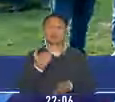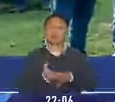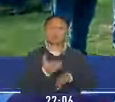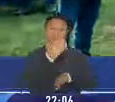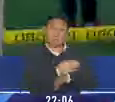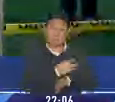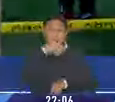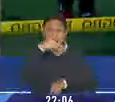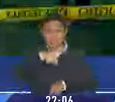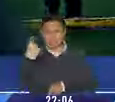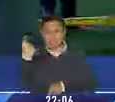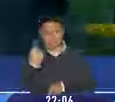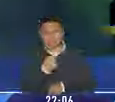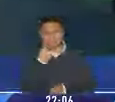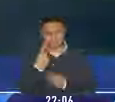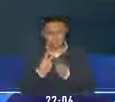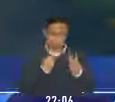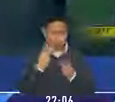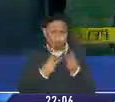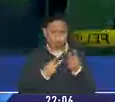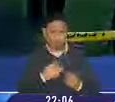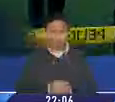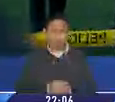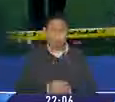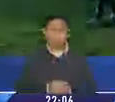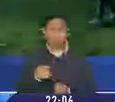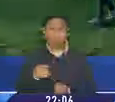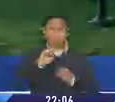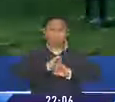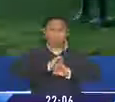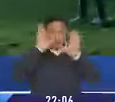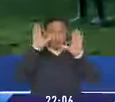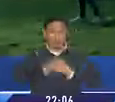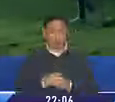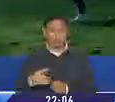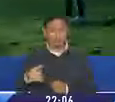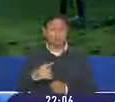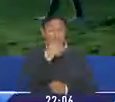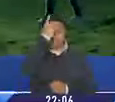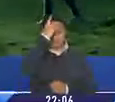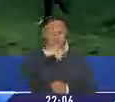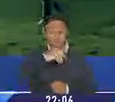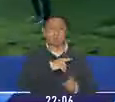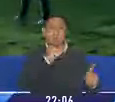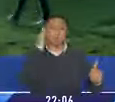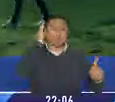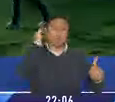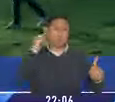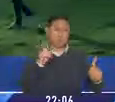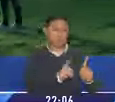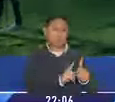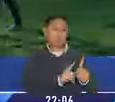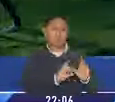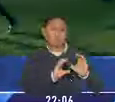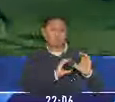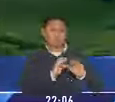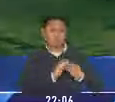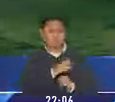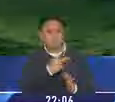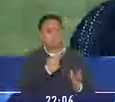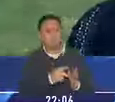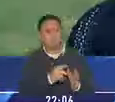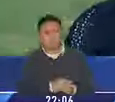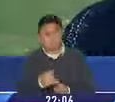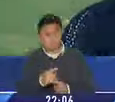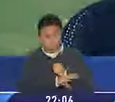días frecuentando el parque. Incluso esa misma madrugada de la fatal decisión, una mujer conversó con él pensando que buscaba robarse los